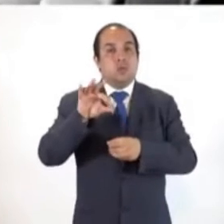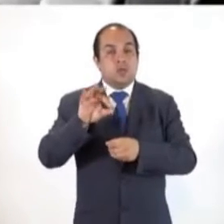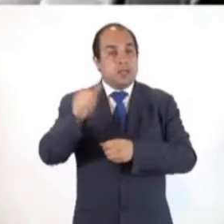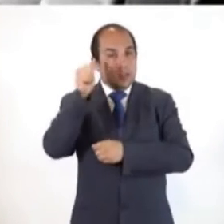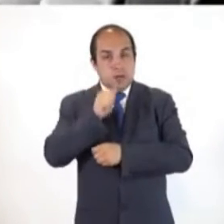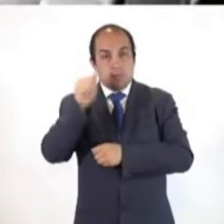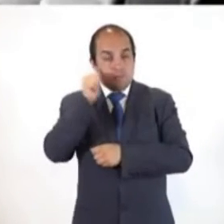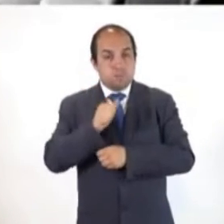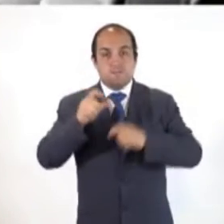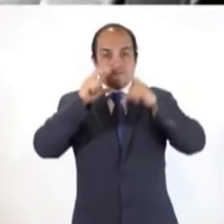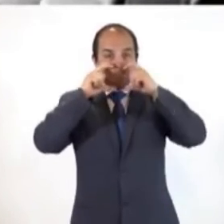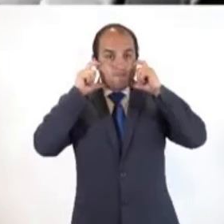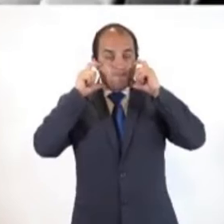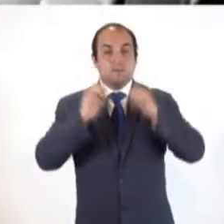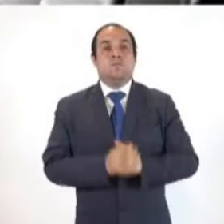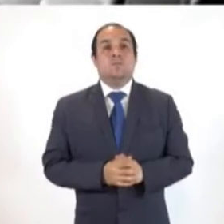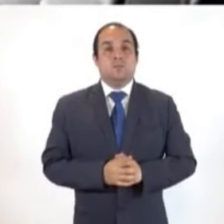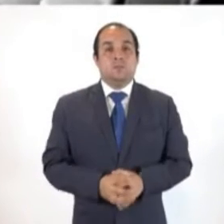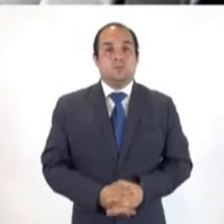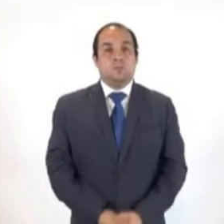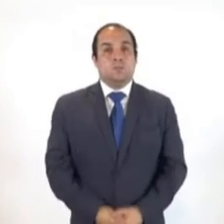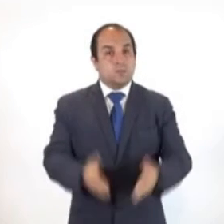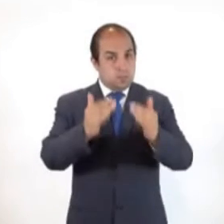siempre el uso de cubrebocas. Siguiente, por favor.